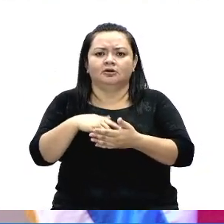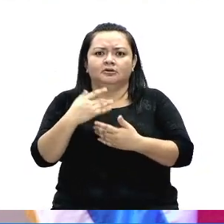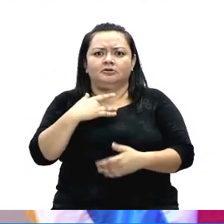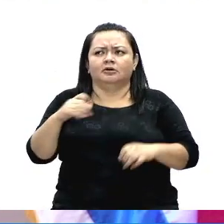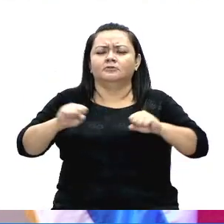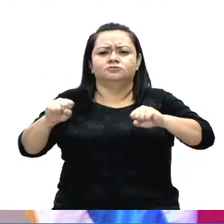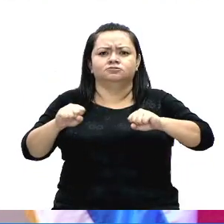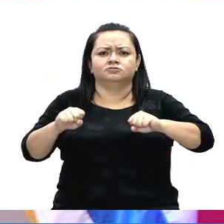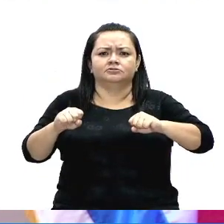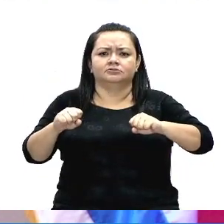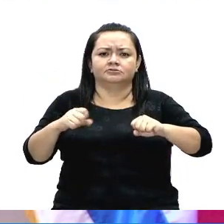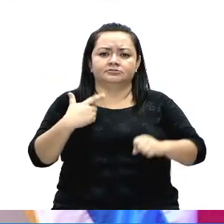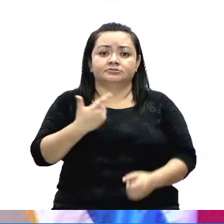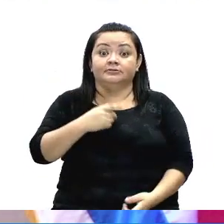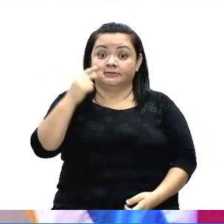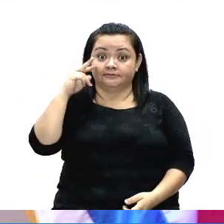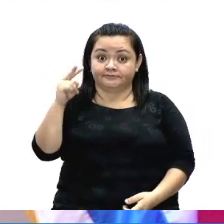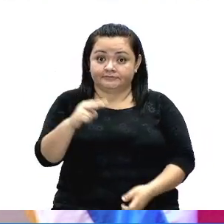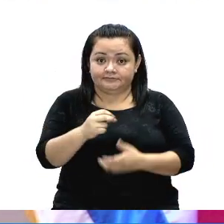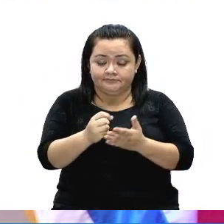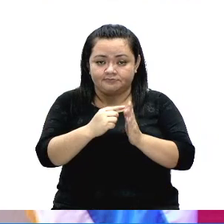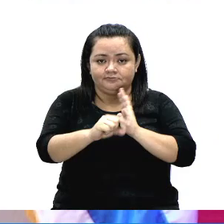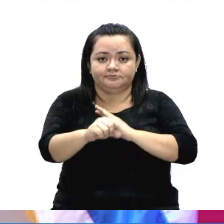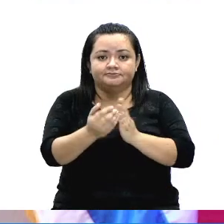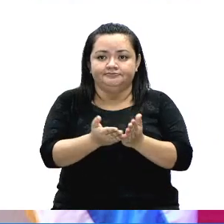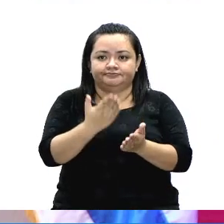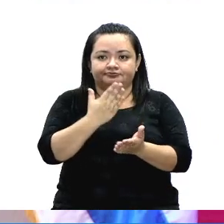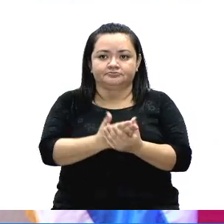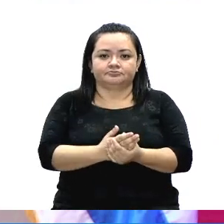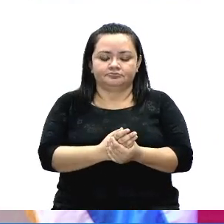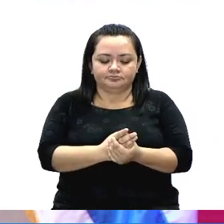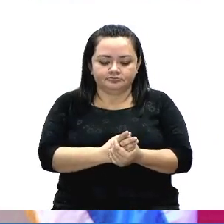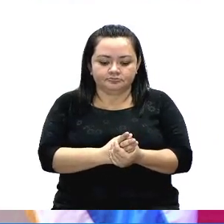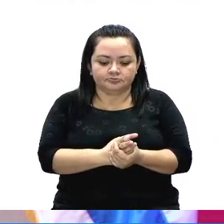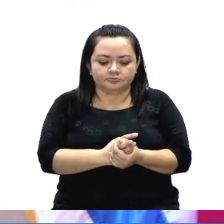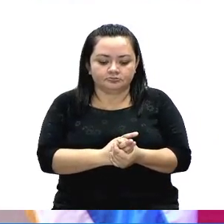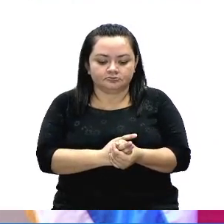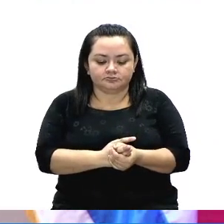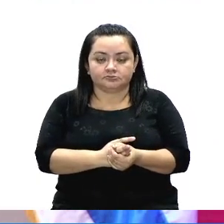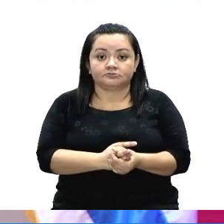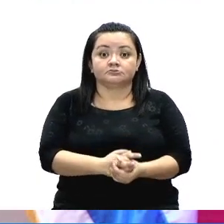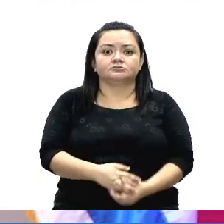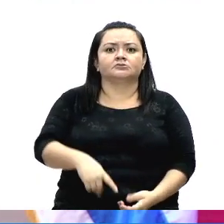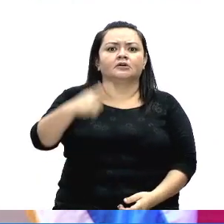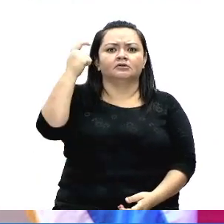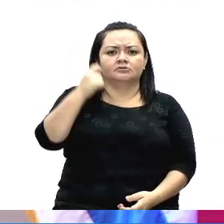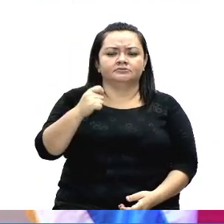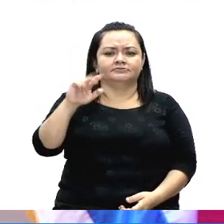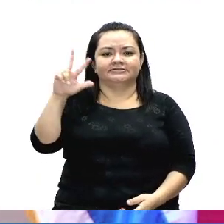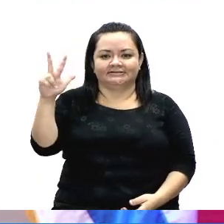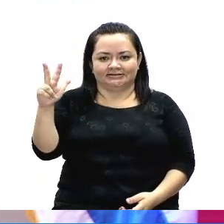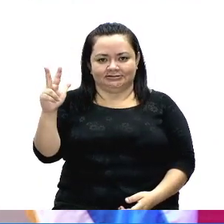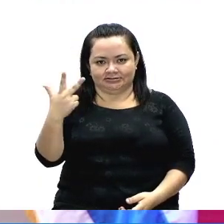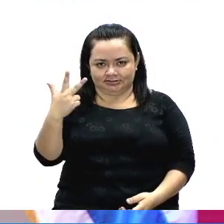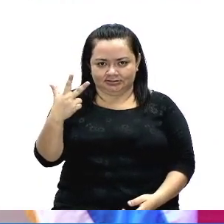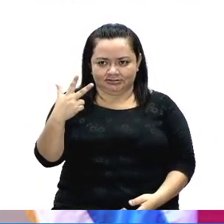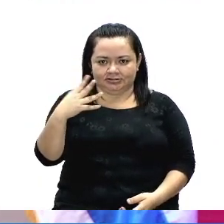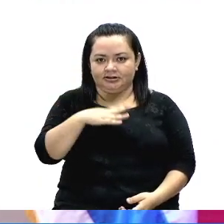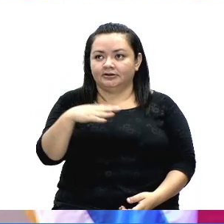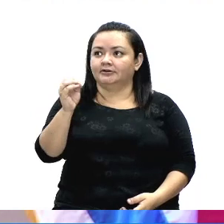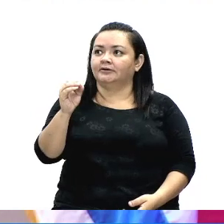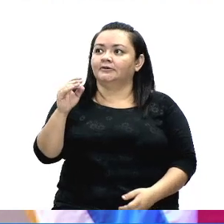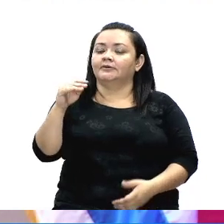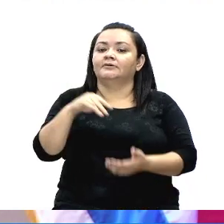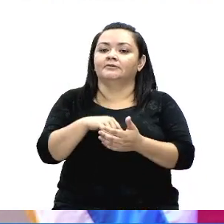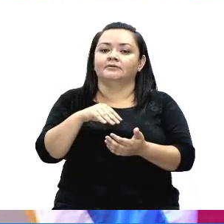sacudirnos porque porque miren lo que dice el versículo del 91 en adelante por favor y en el mes tercero de la salida de los hijos de israel